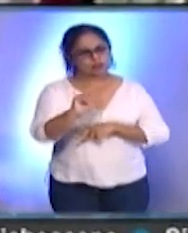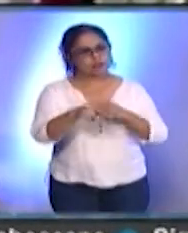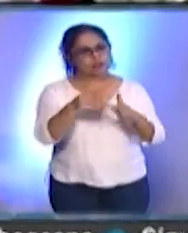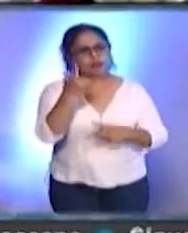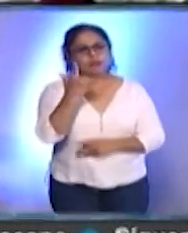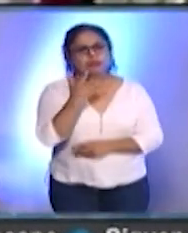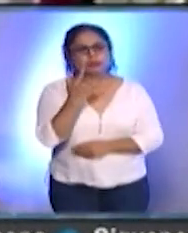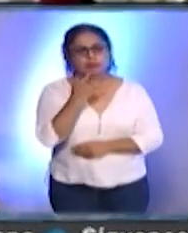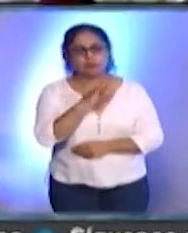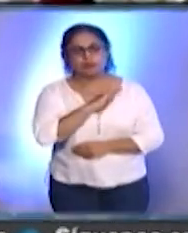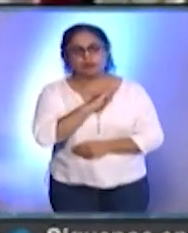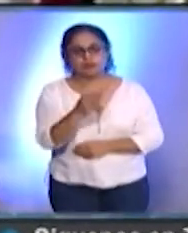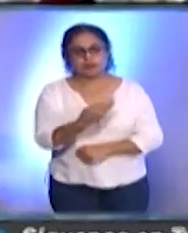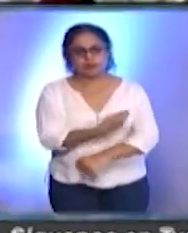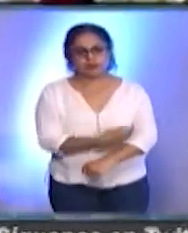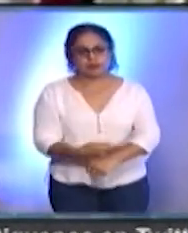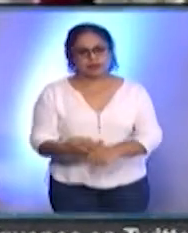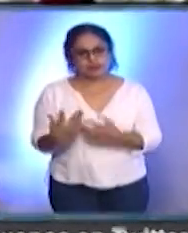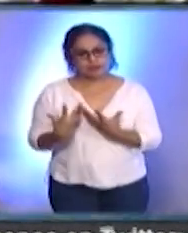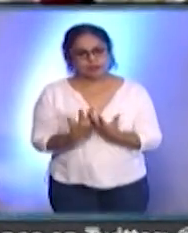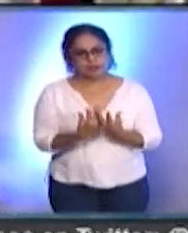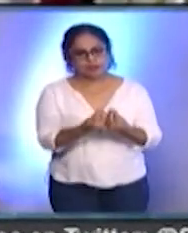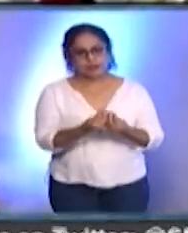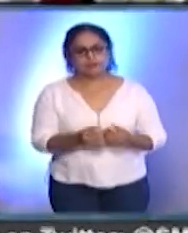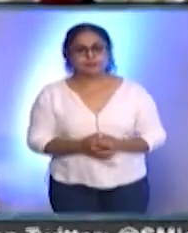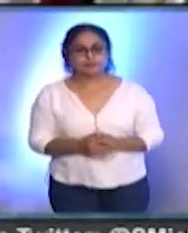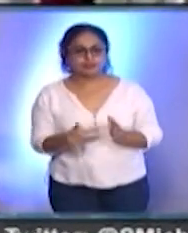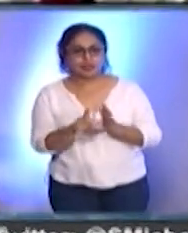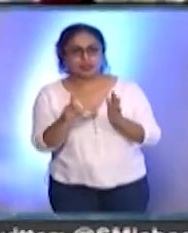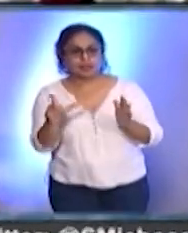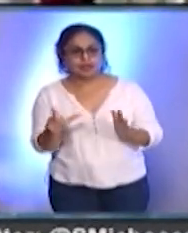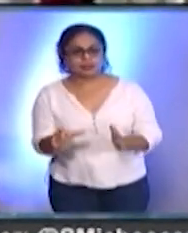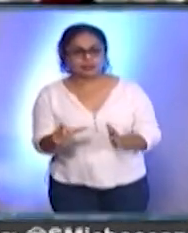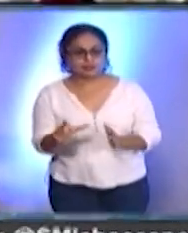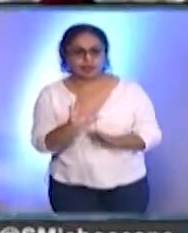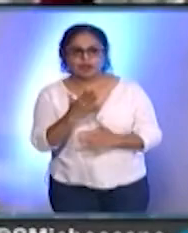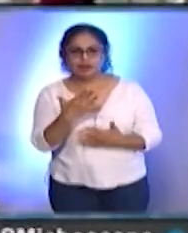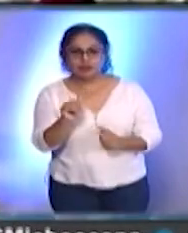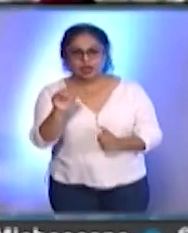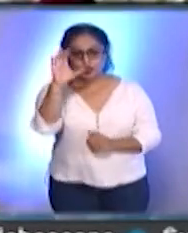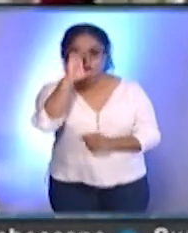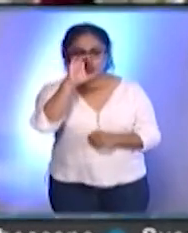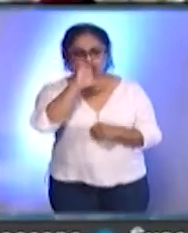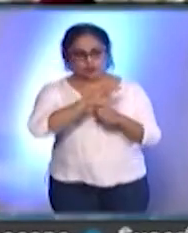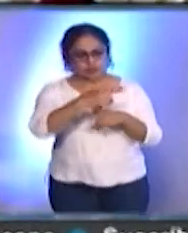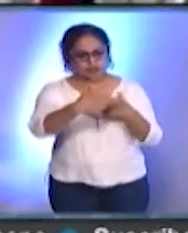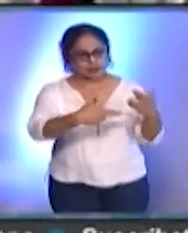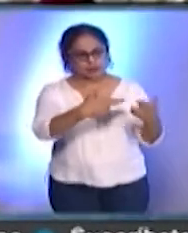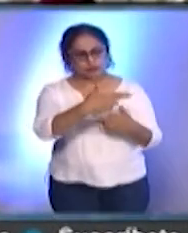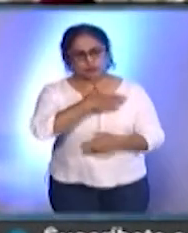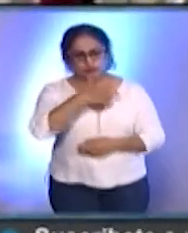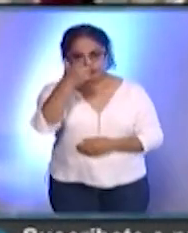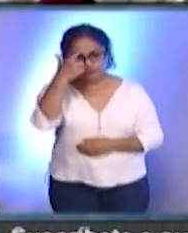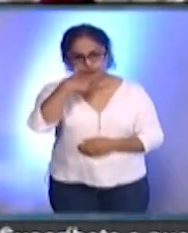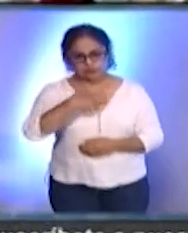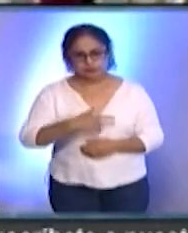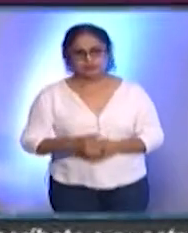para disfrutar en familia. Bien, lista la cultura, Erich, regreso contigo para todos. Muy buenas